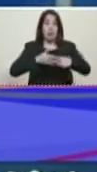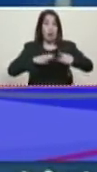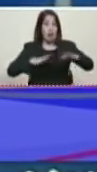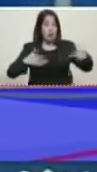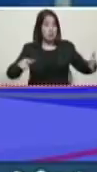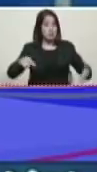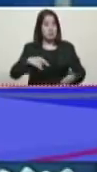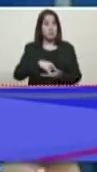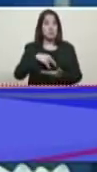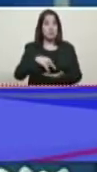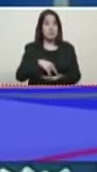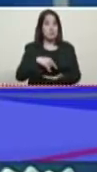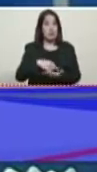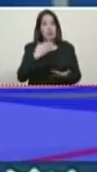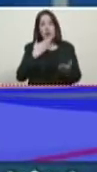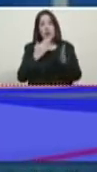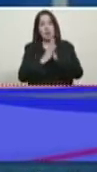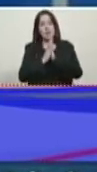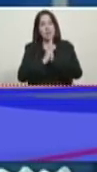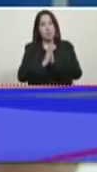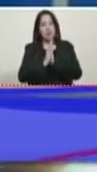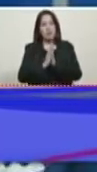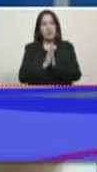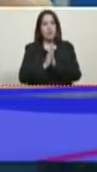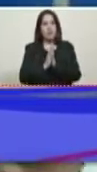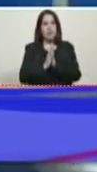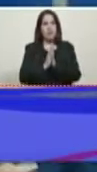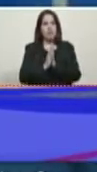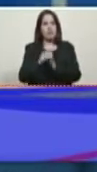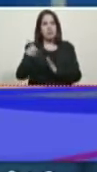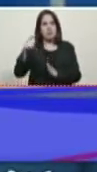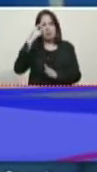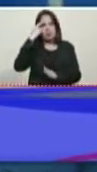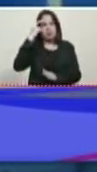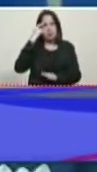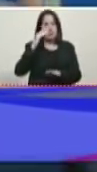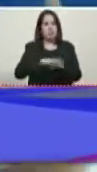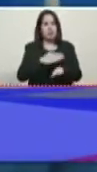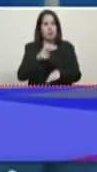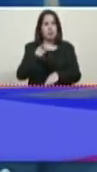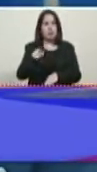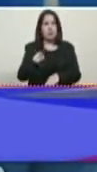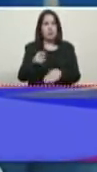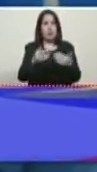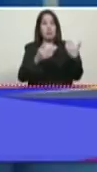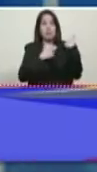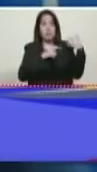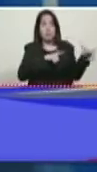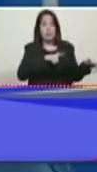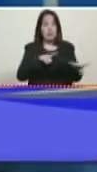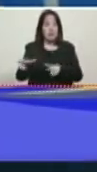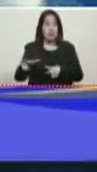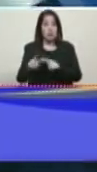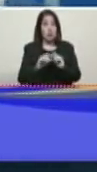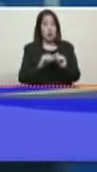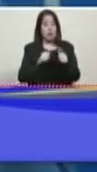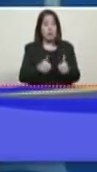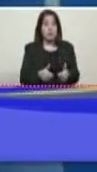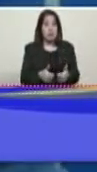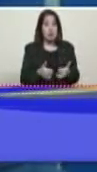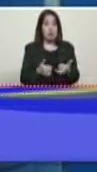como lo es puerto cabello yo le pido por favor presidente yo sé porque usted me lo comentó el otro día ya estamos listos para arrancar y este es una